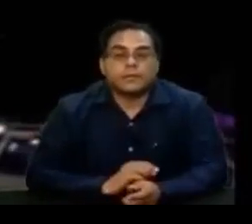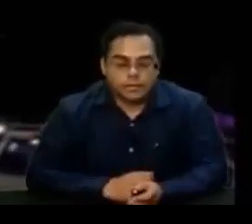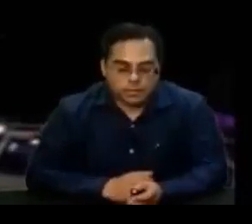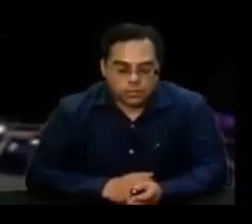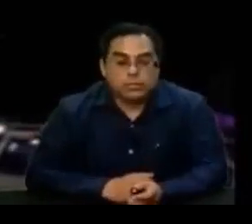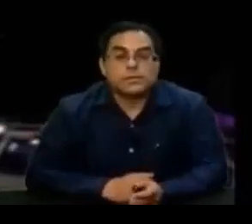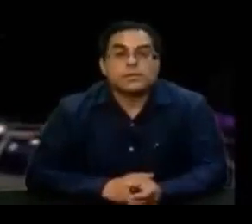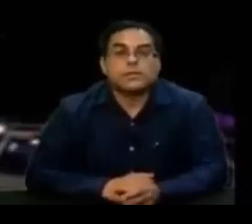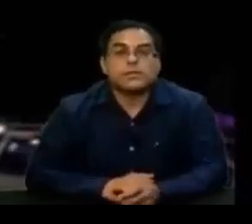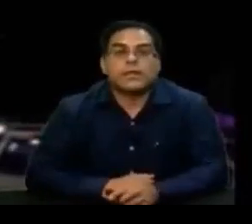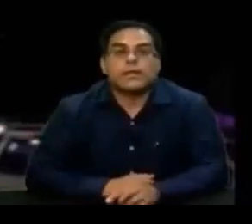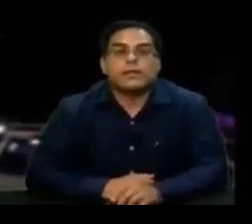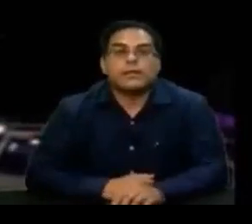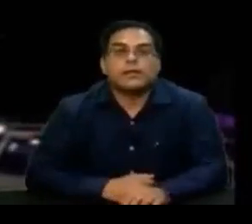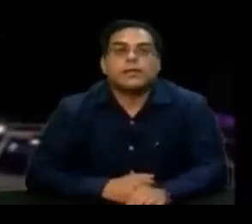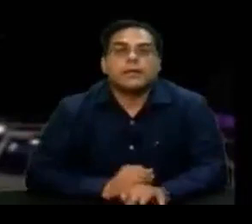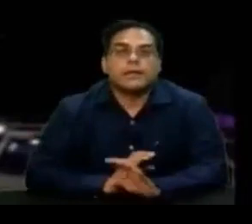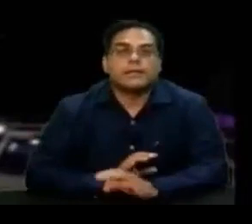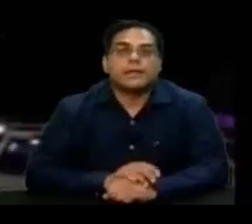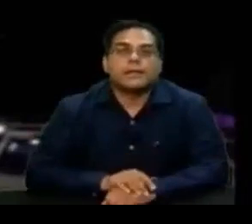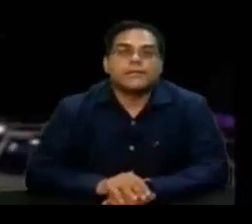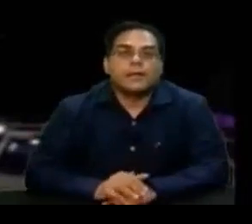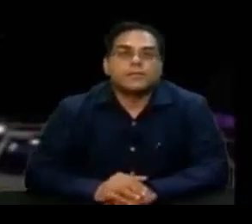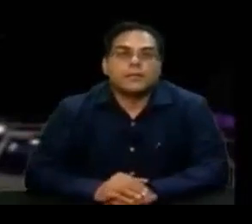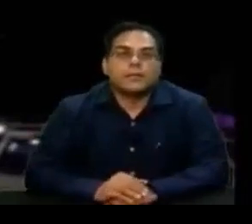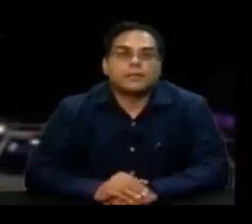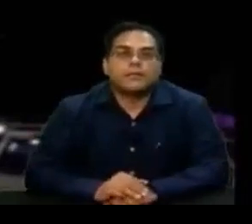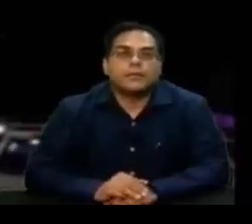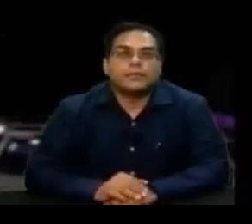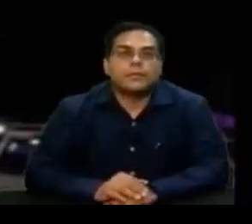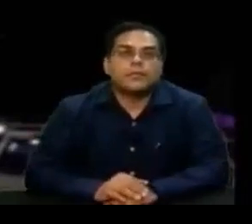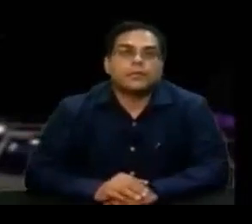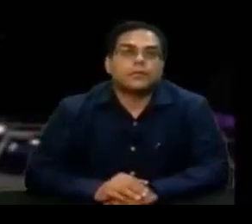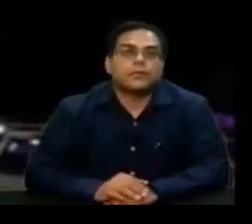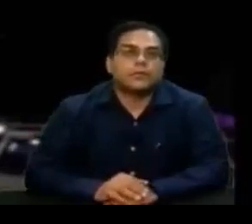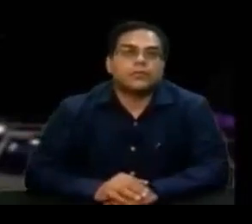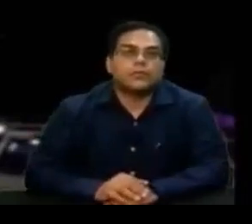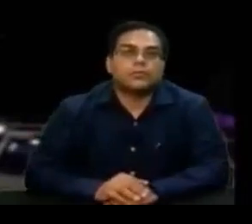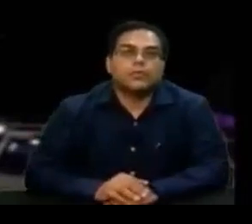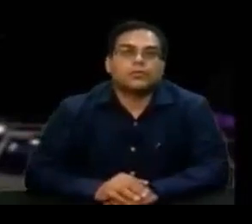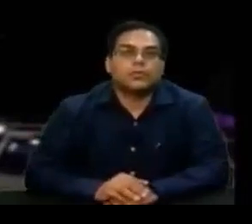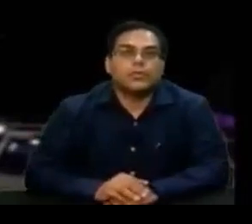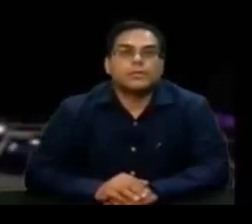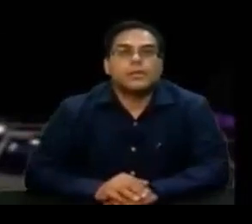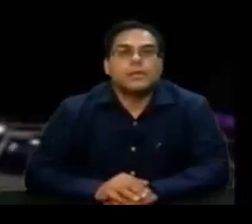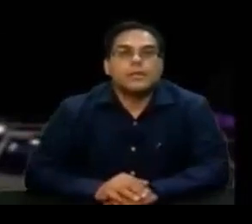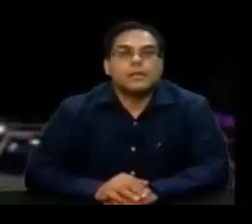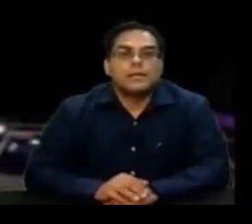poder trabajar con seguridad, ¿no? Esta es la clasificación de las fracturas de Lefort 1, 2 y